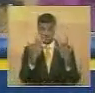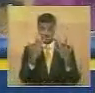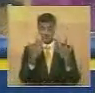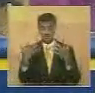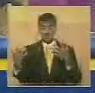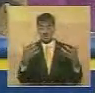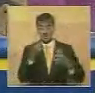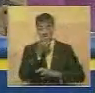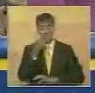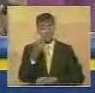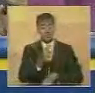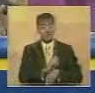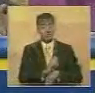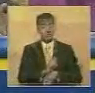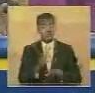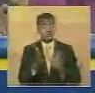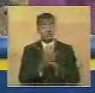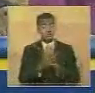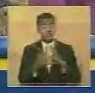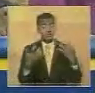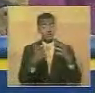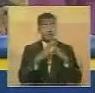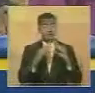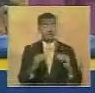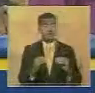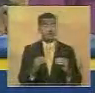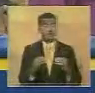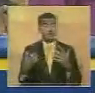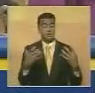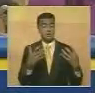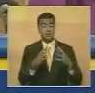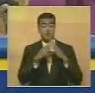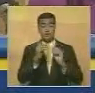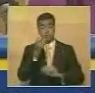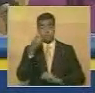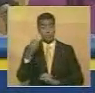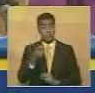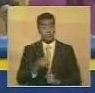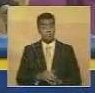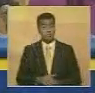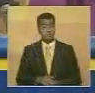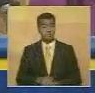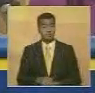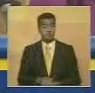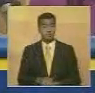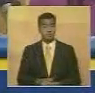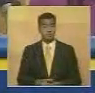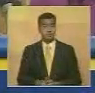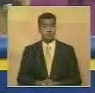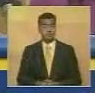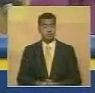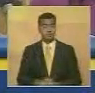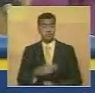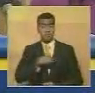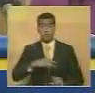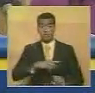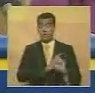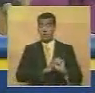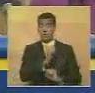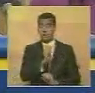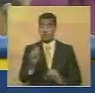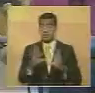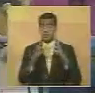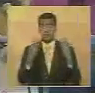la guerra popular prolongada representa la guerra total, la guerra de todo el pueblo, y por lo tanto nos impacta a cada uno de nosotros, a